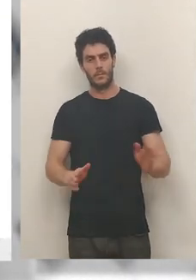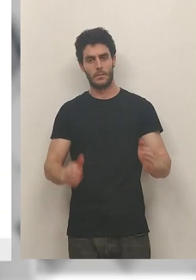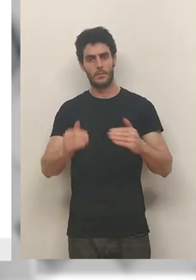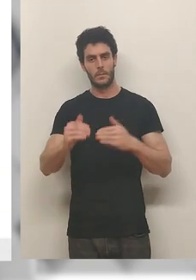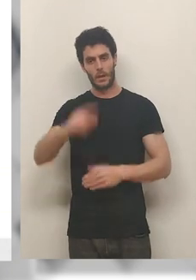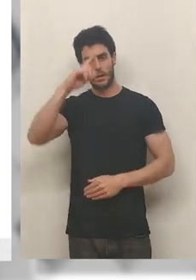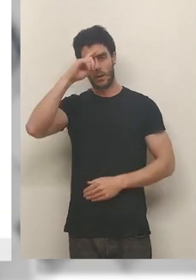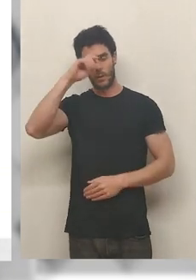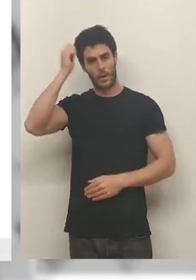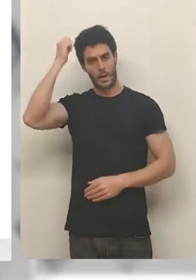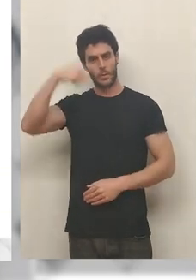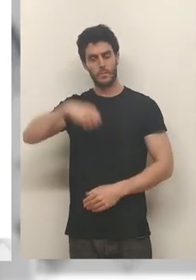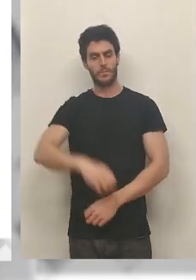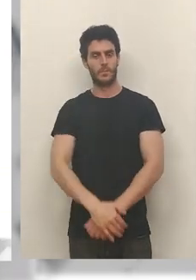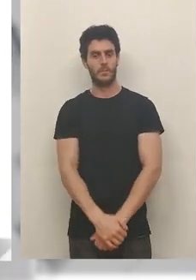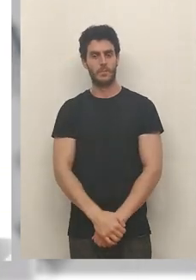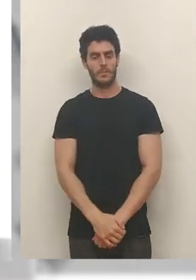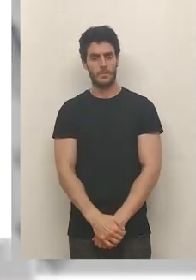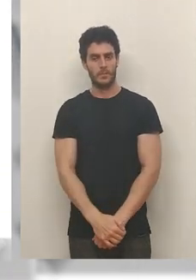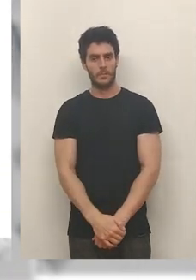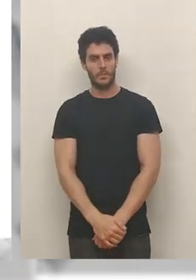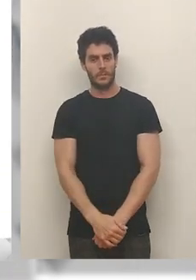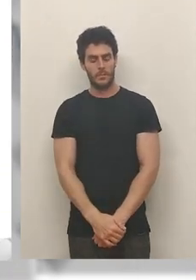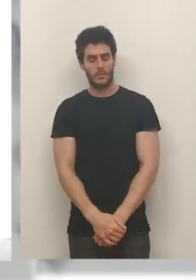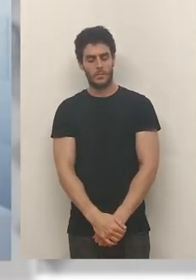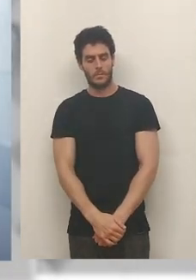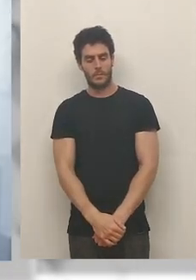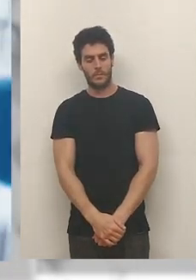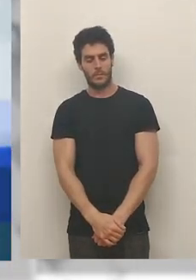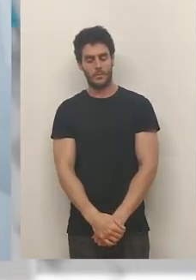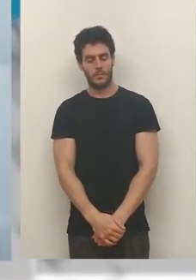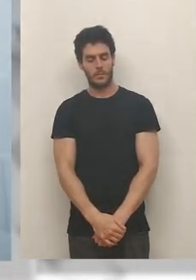Caja Rural de Aragón patrocina la información deportiva.